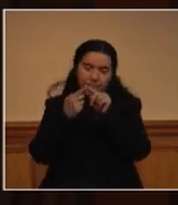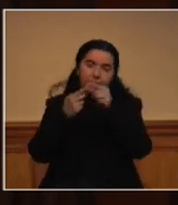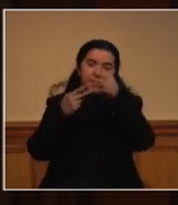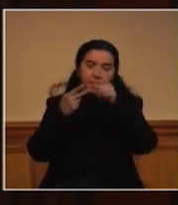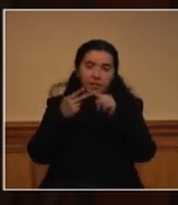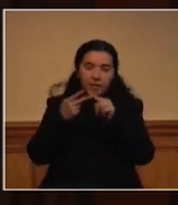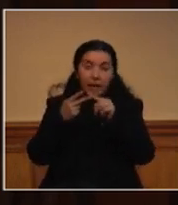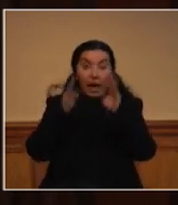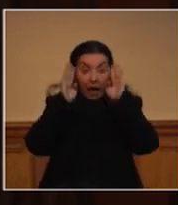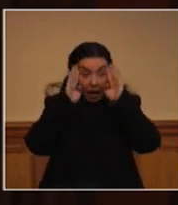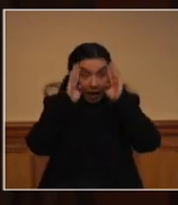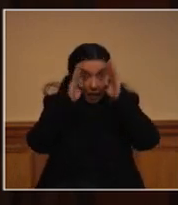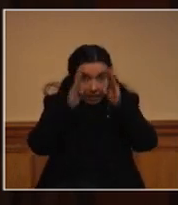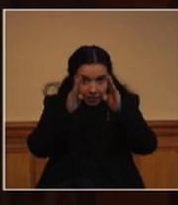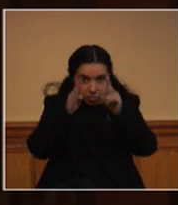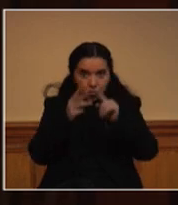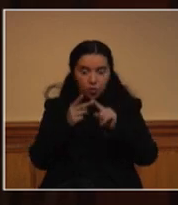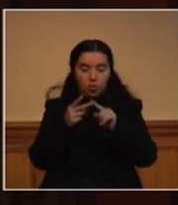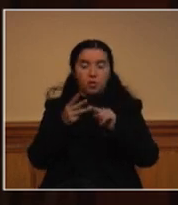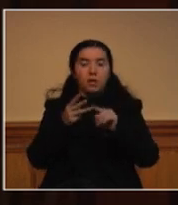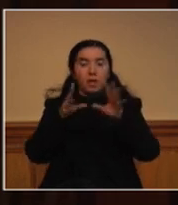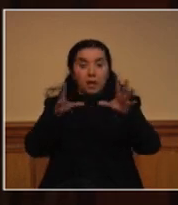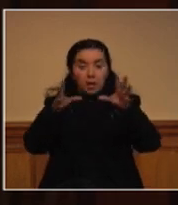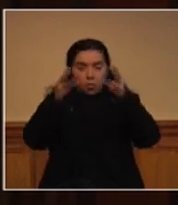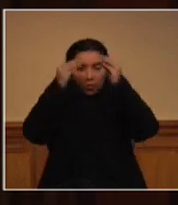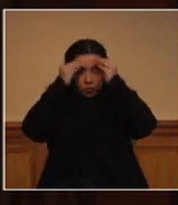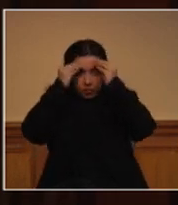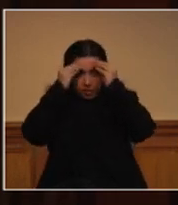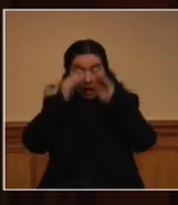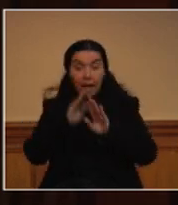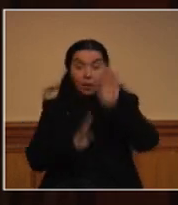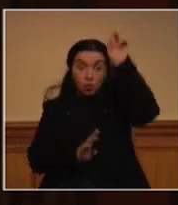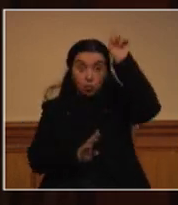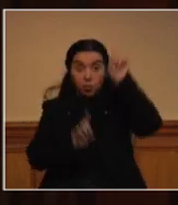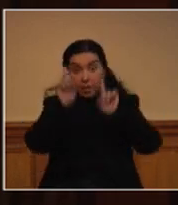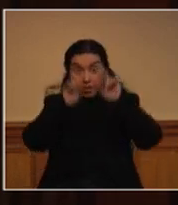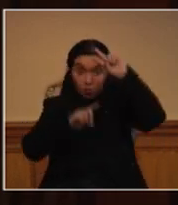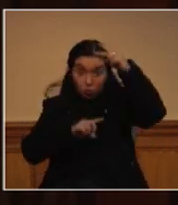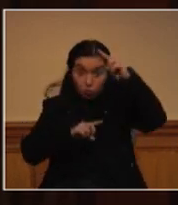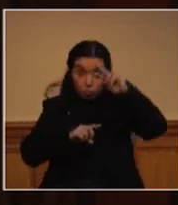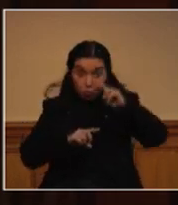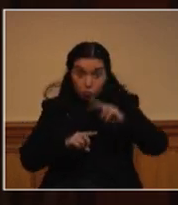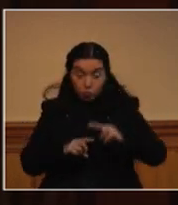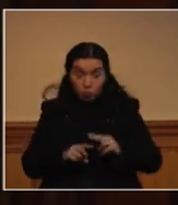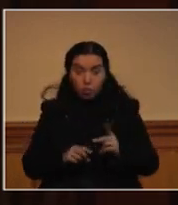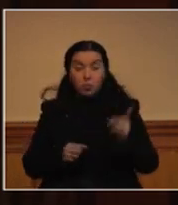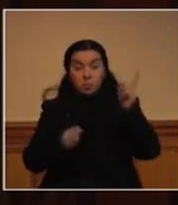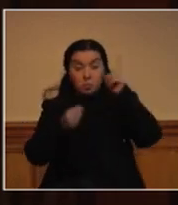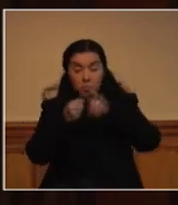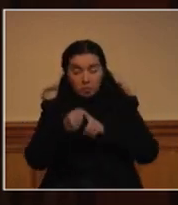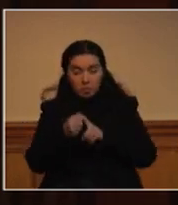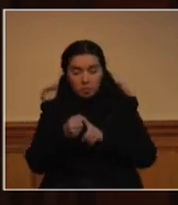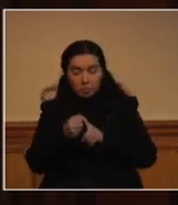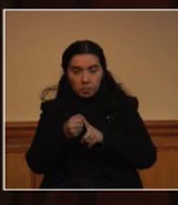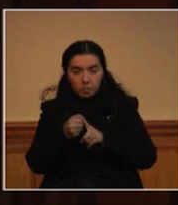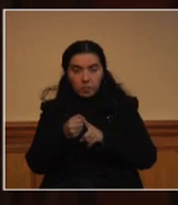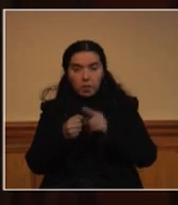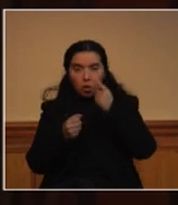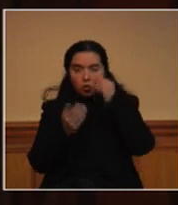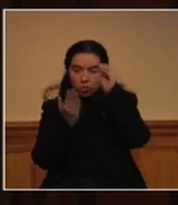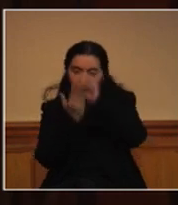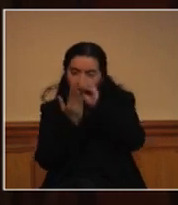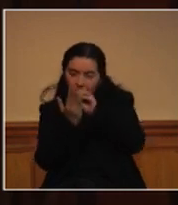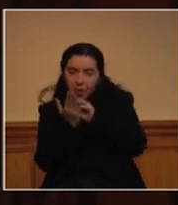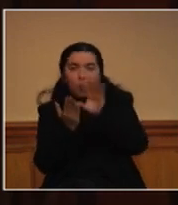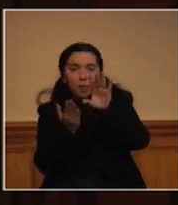la retención, la toma de turnos y la anticipación. Entonces, a través de registros observacionales pudimos constatar